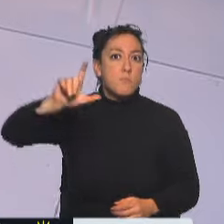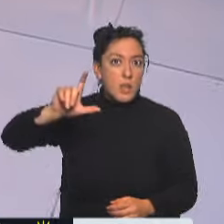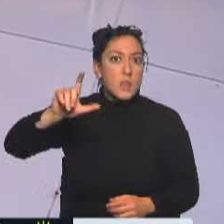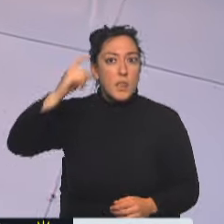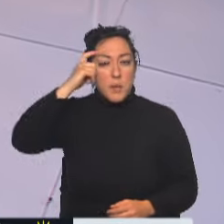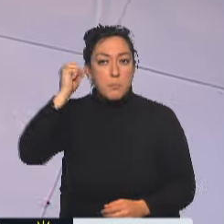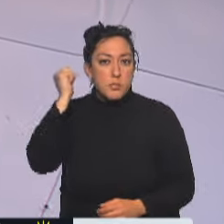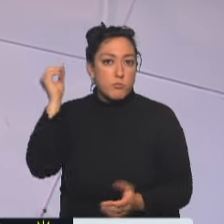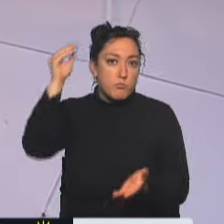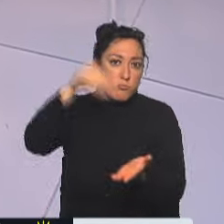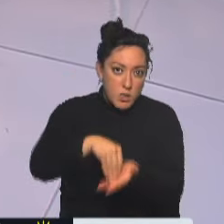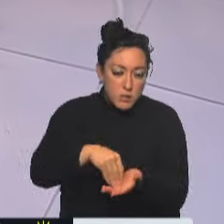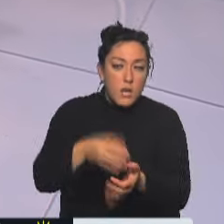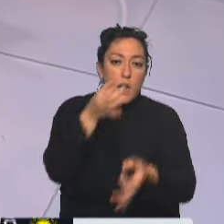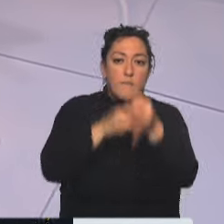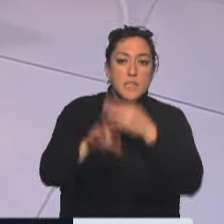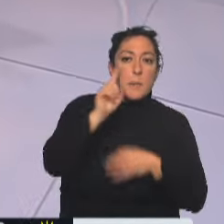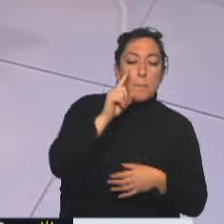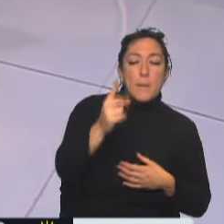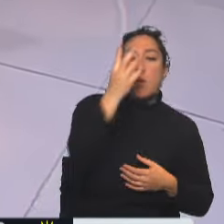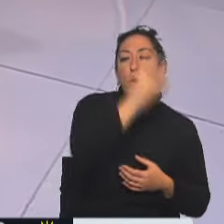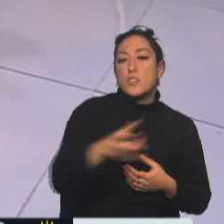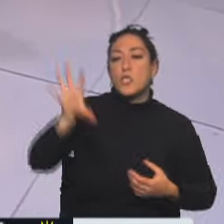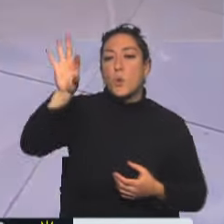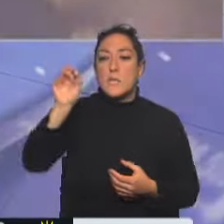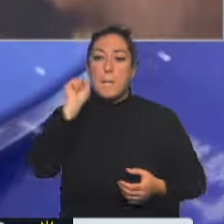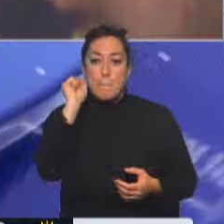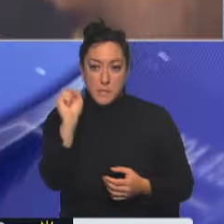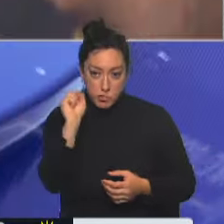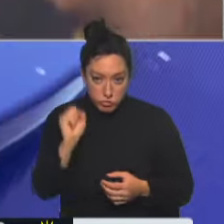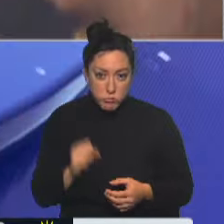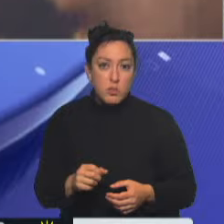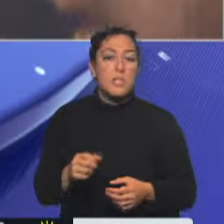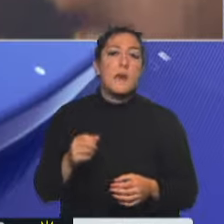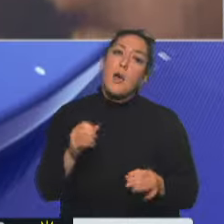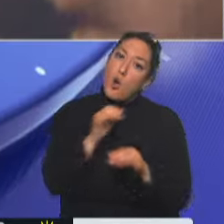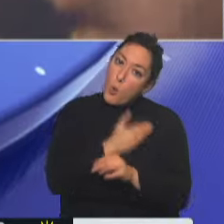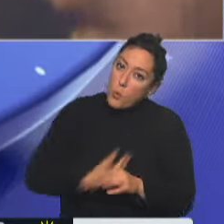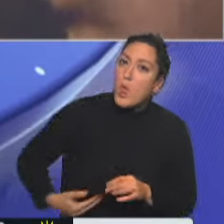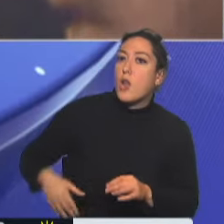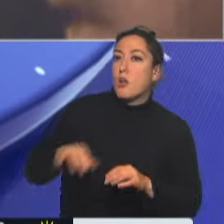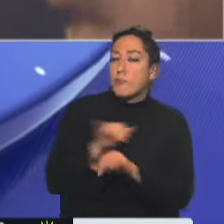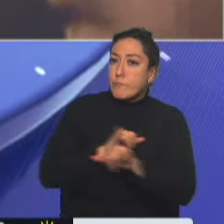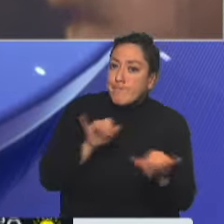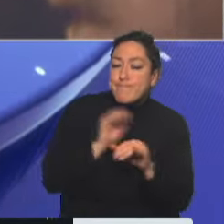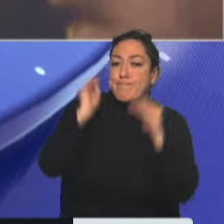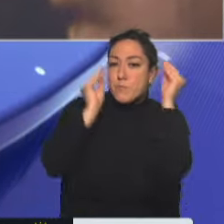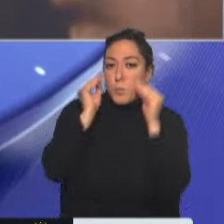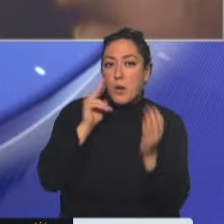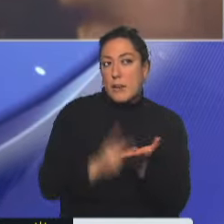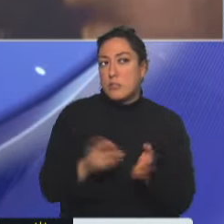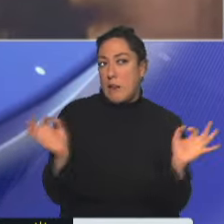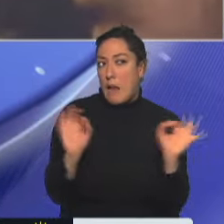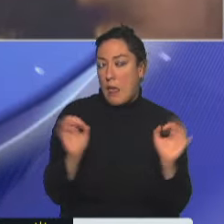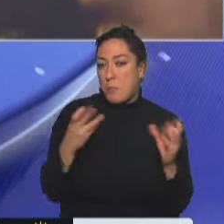10 pesos. Cerró para la venta en 1.450, un dato que preocupa al gobierno, aunque no lo reconoce, porque se agranda